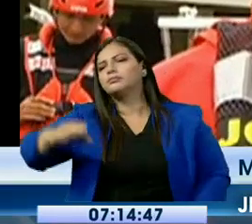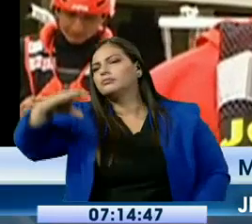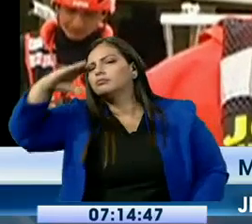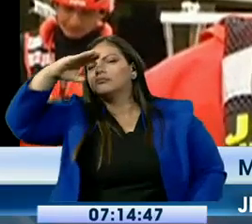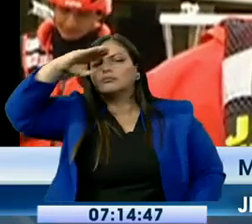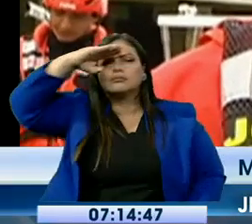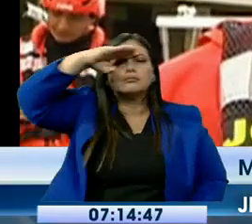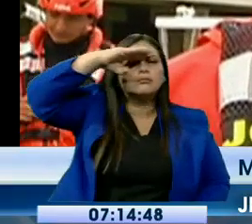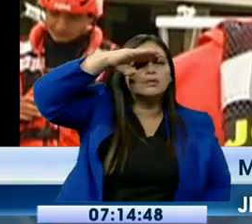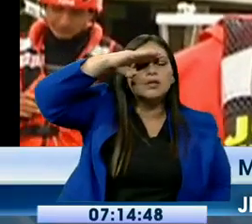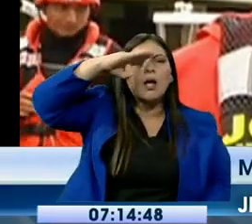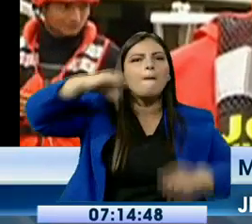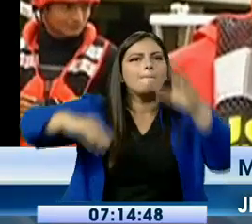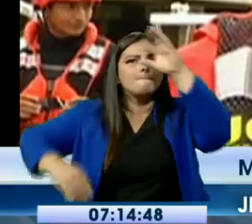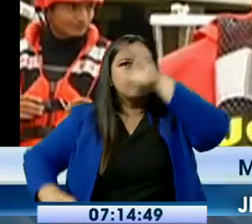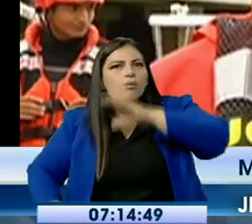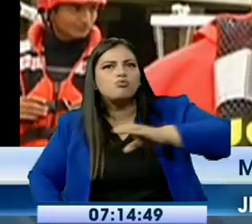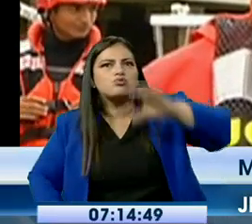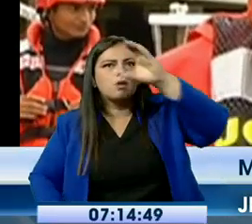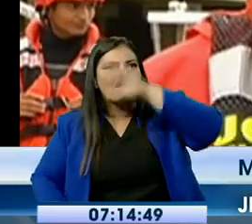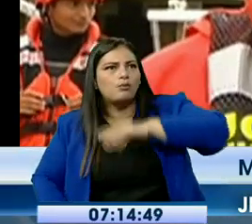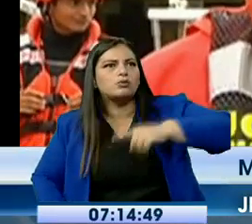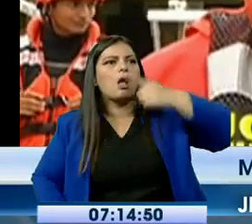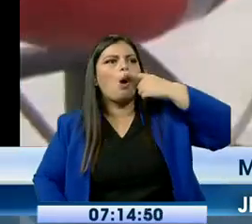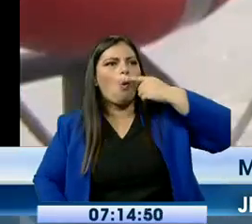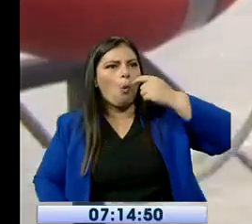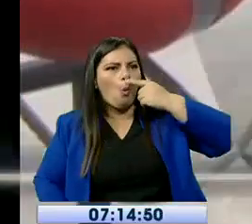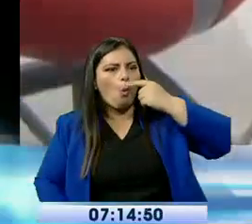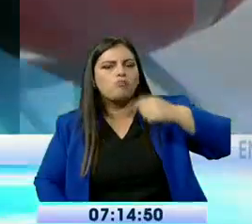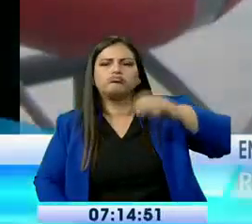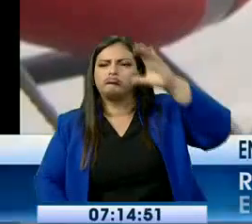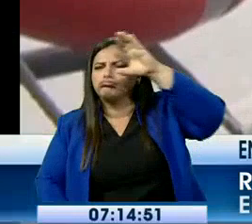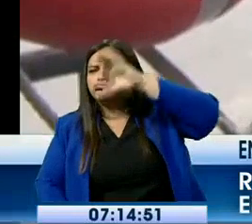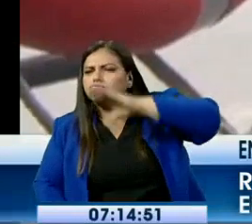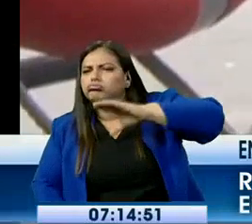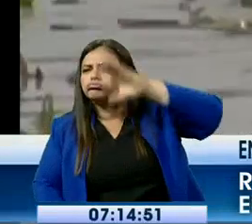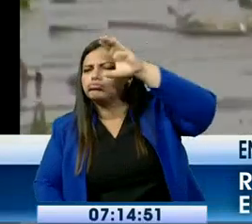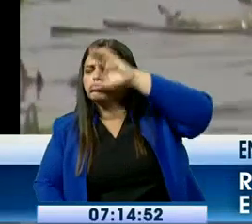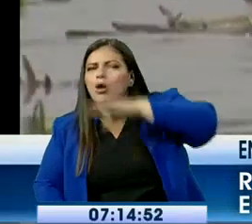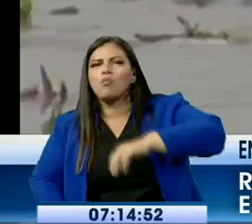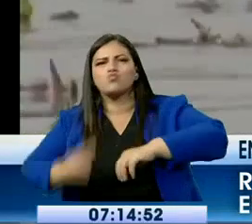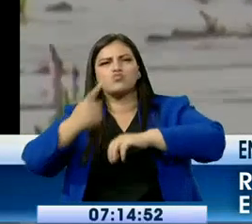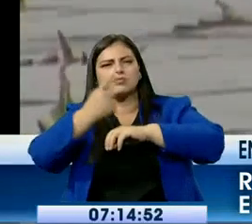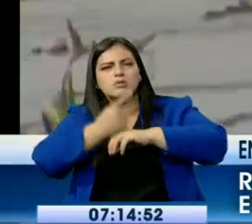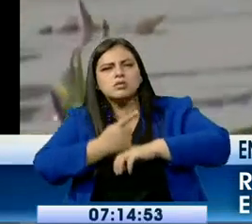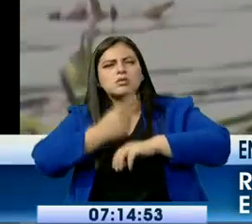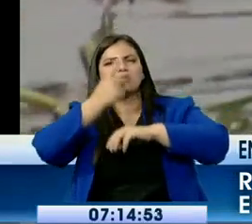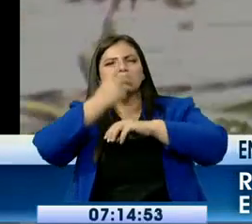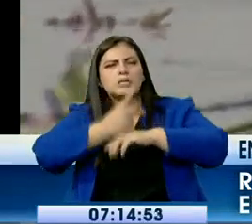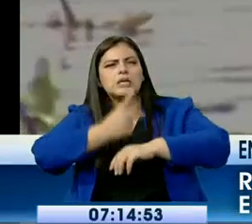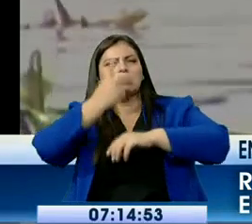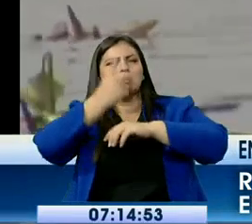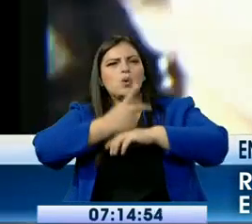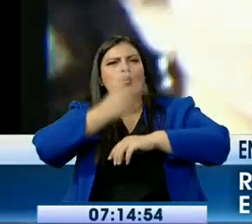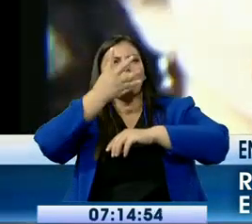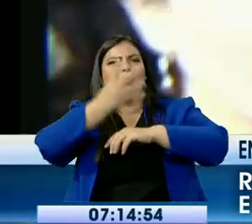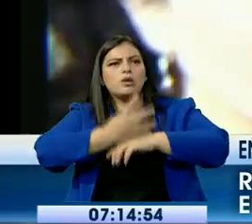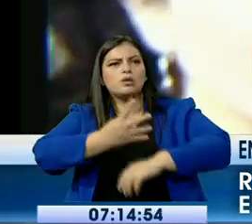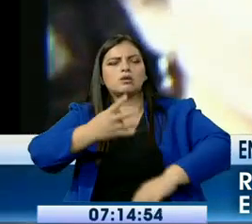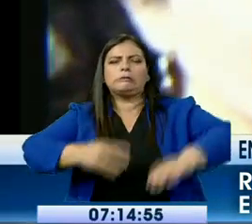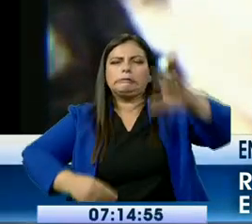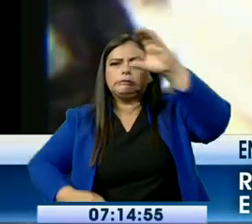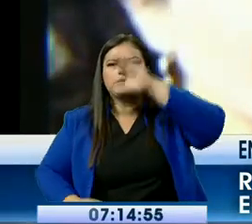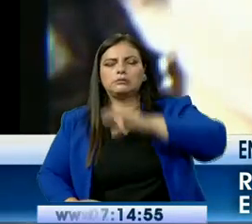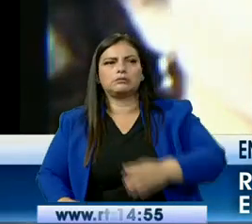fue cuando nosotros lo pudimos encontrar con la gente de la Armada. Fueron 4 días de desesperación e incertidumbre para los familiares